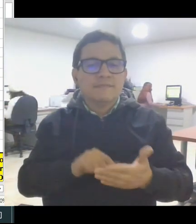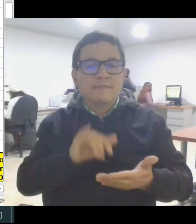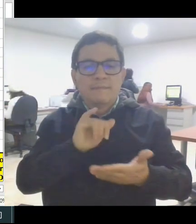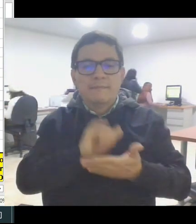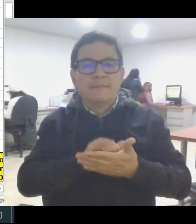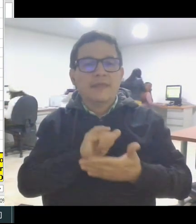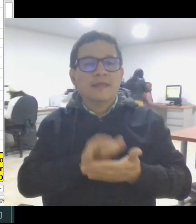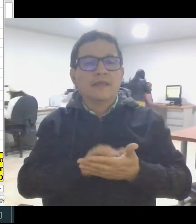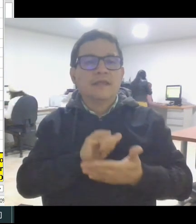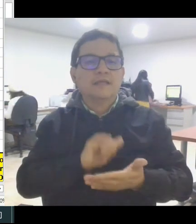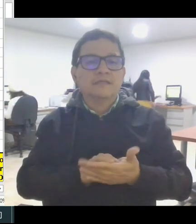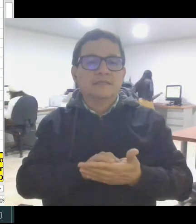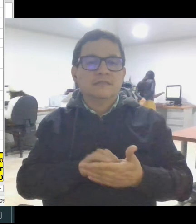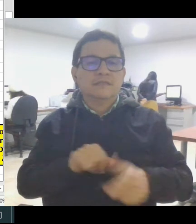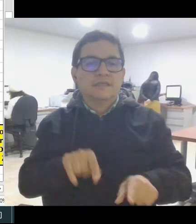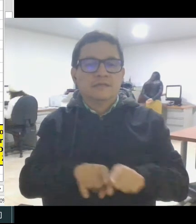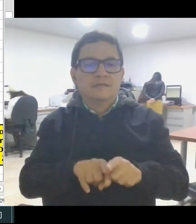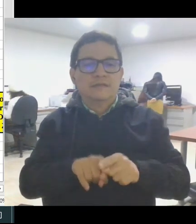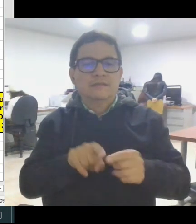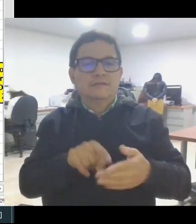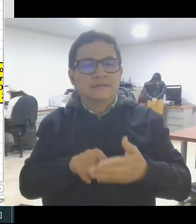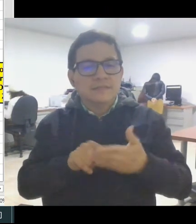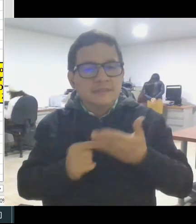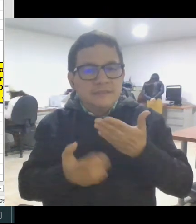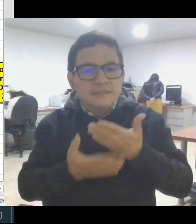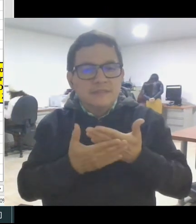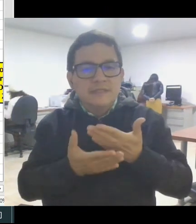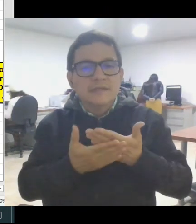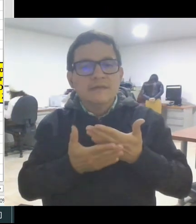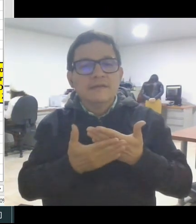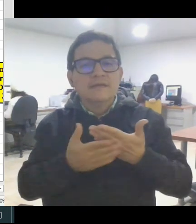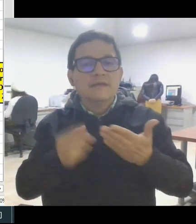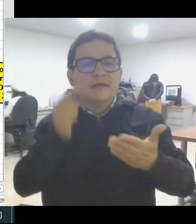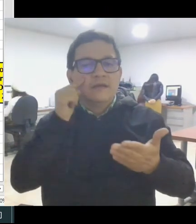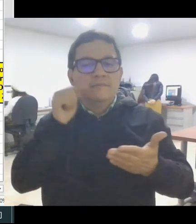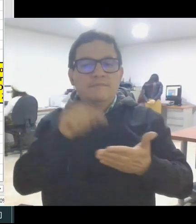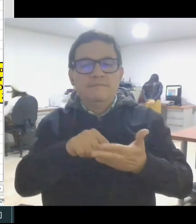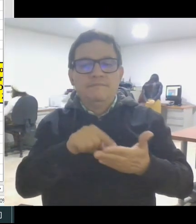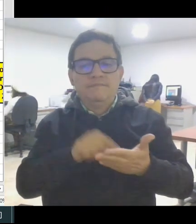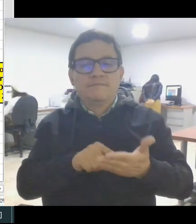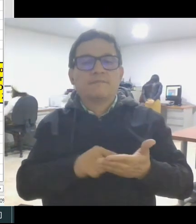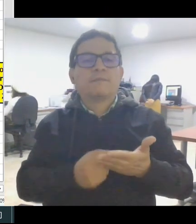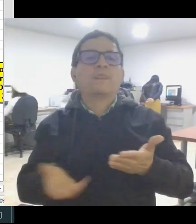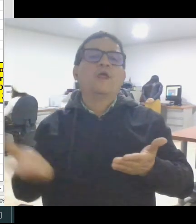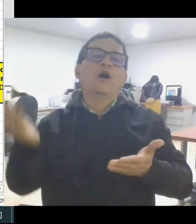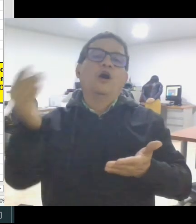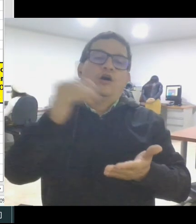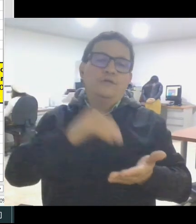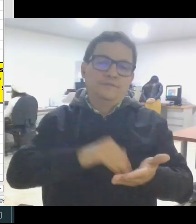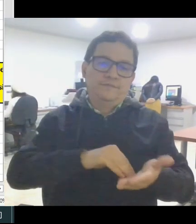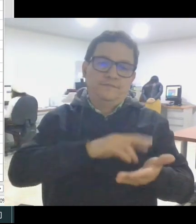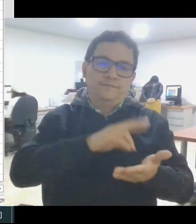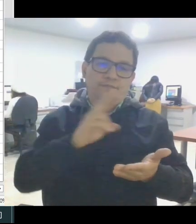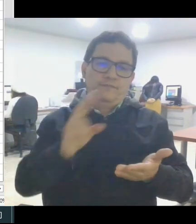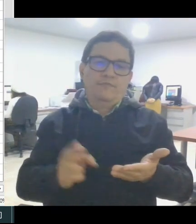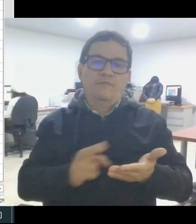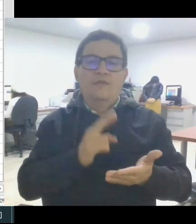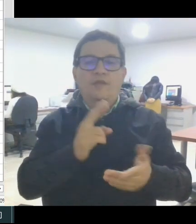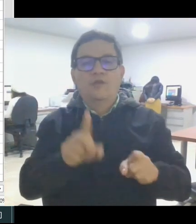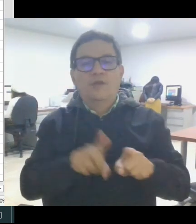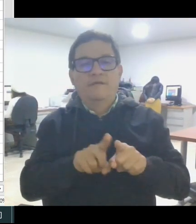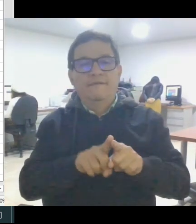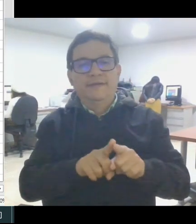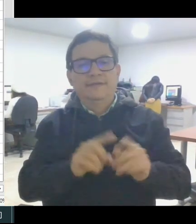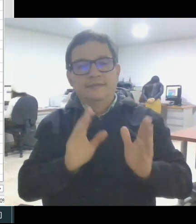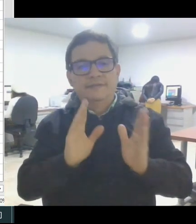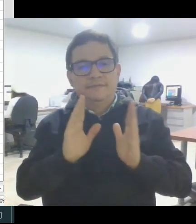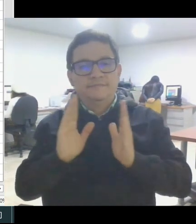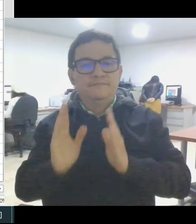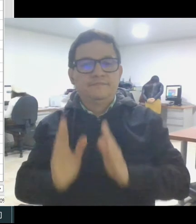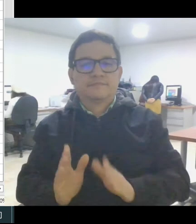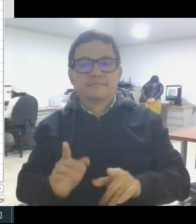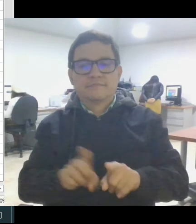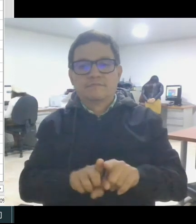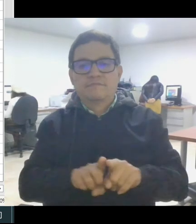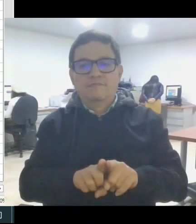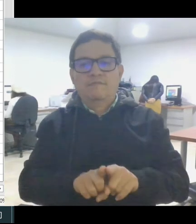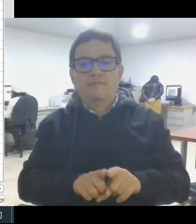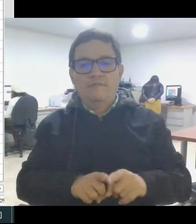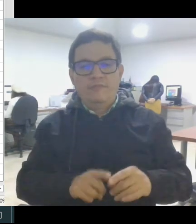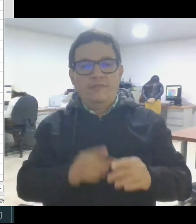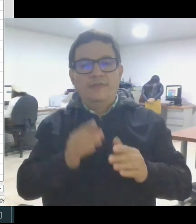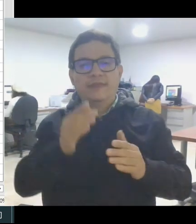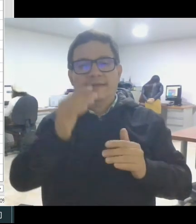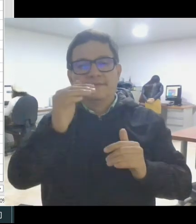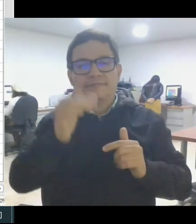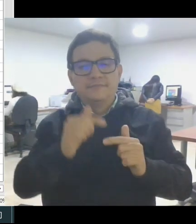que ustedes pueden ver acá, podemos volver a rodar el ejercicio y llegar a la